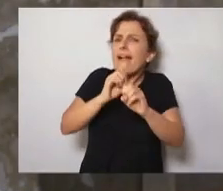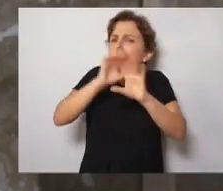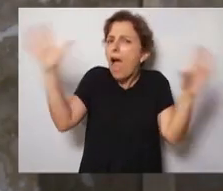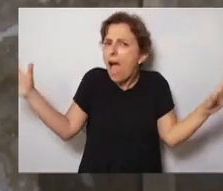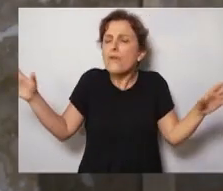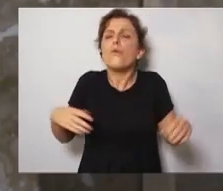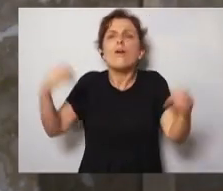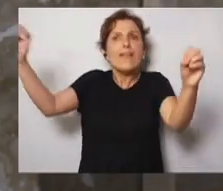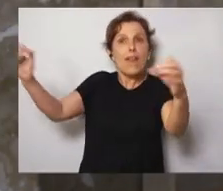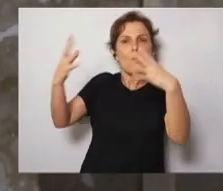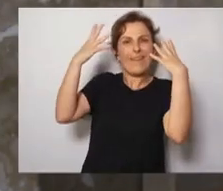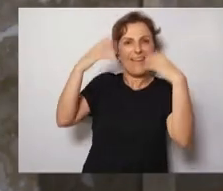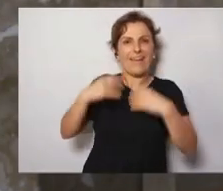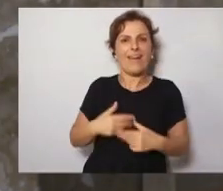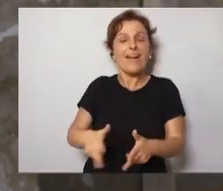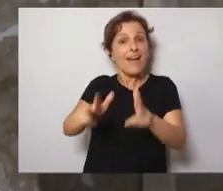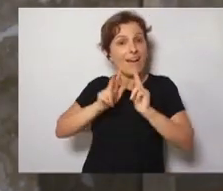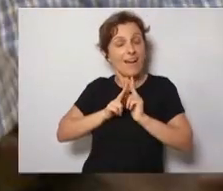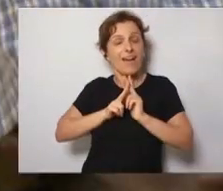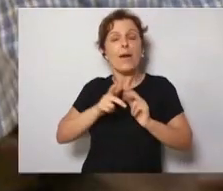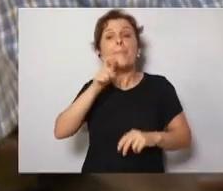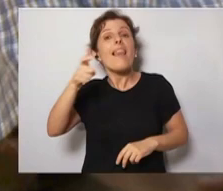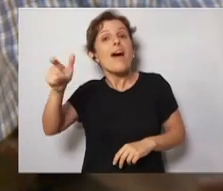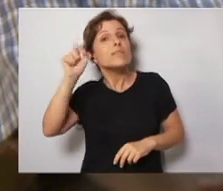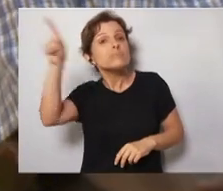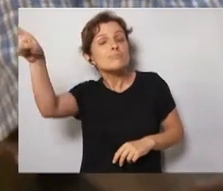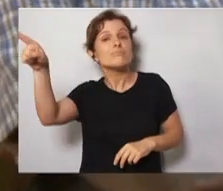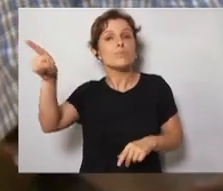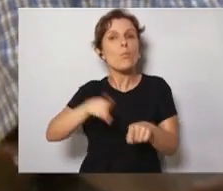iluminan los ojos tus palabras